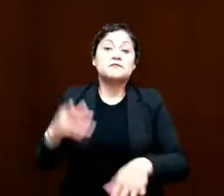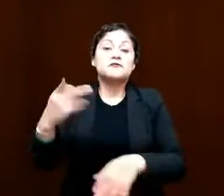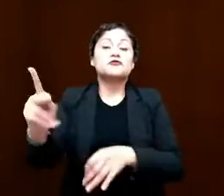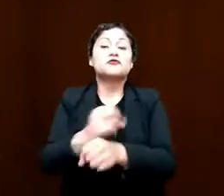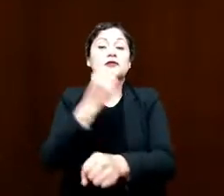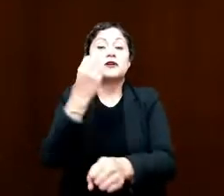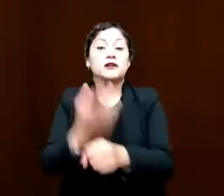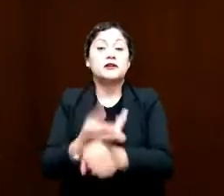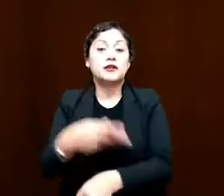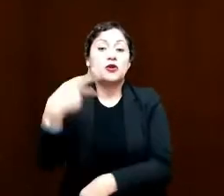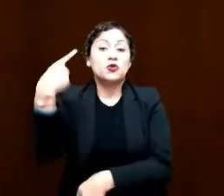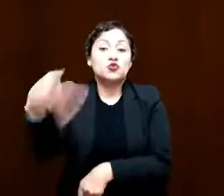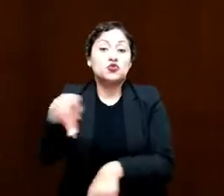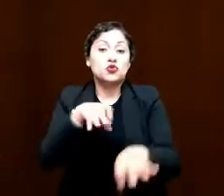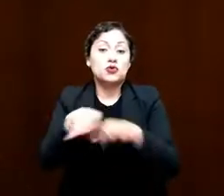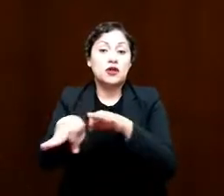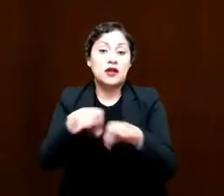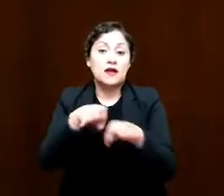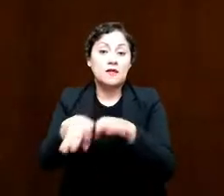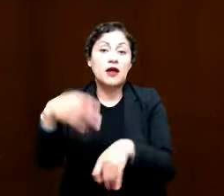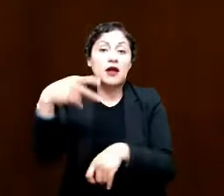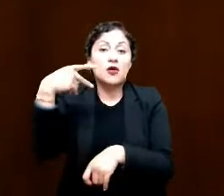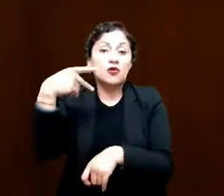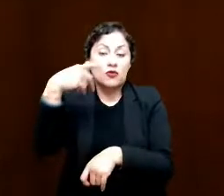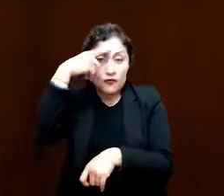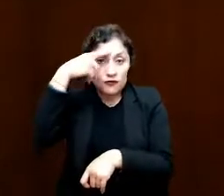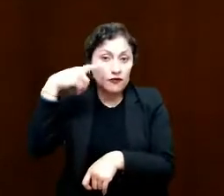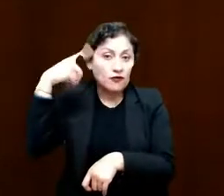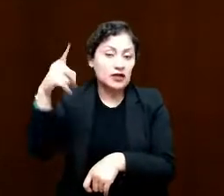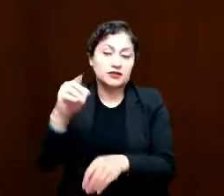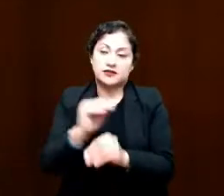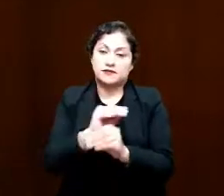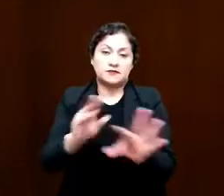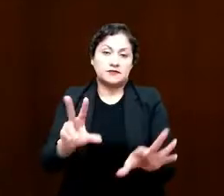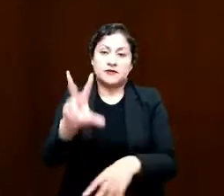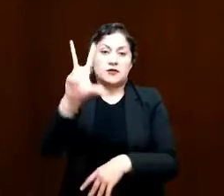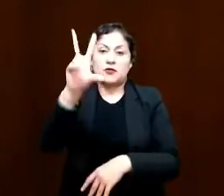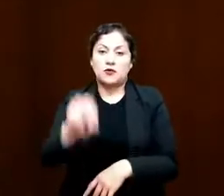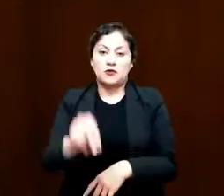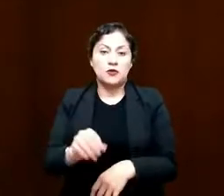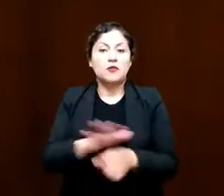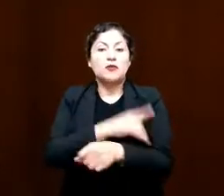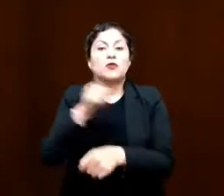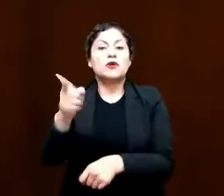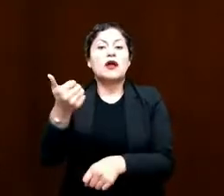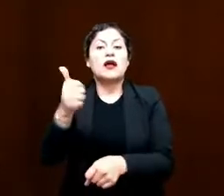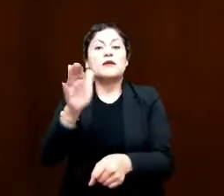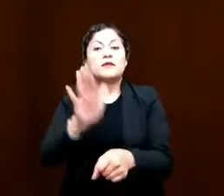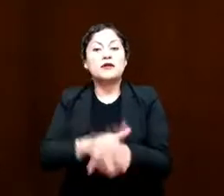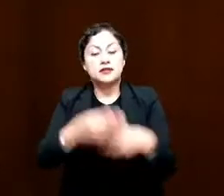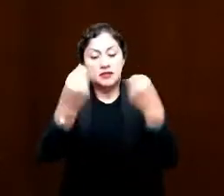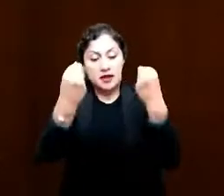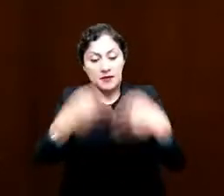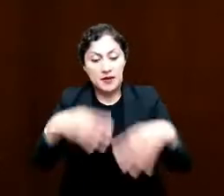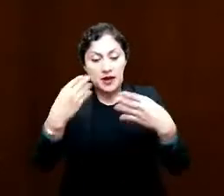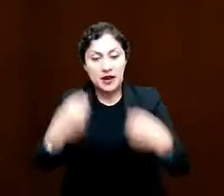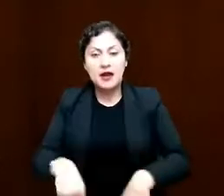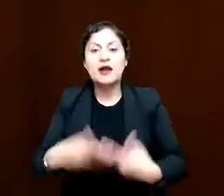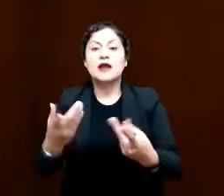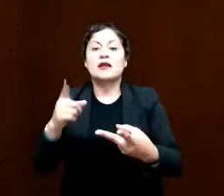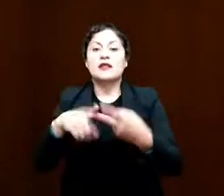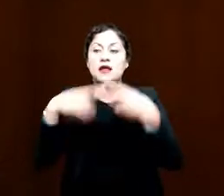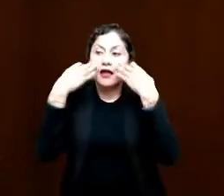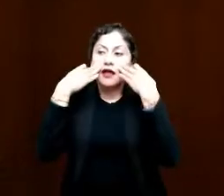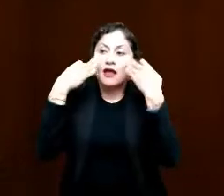papá su papel y su labor no deben ser fáciles en lo absoluto administrar las pérdidas constatar la fuga de